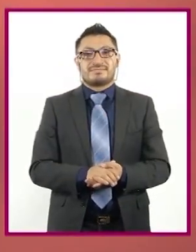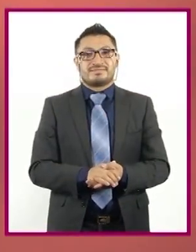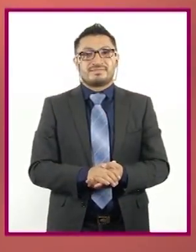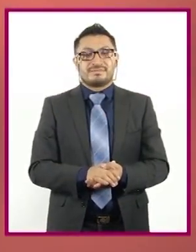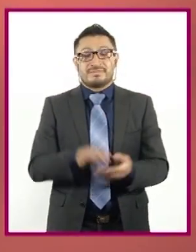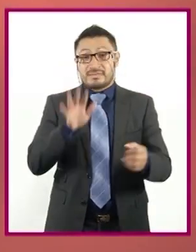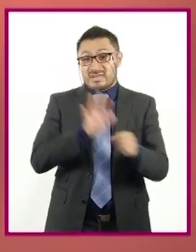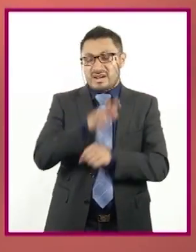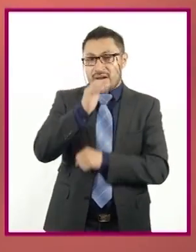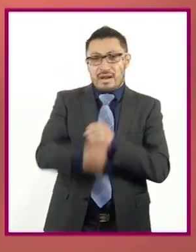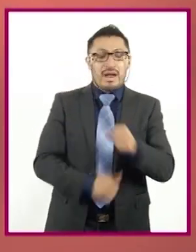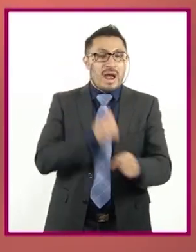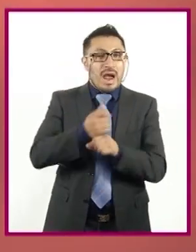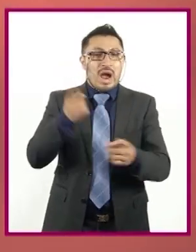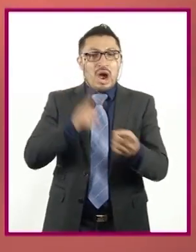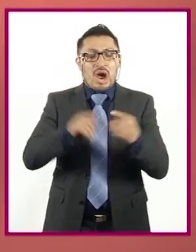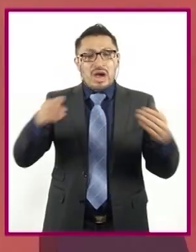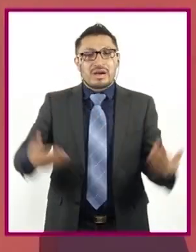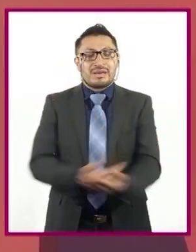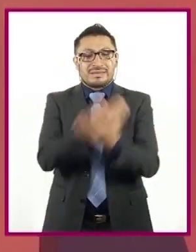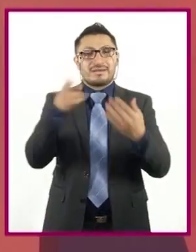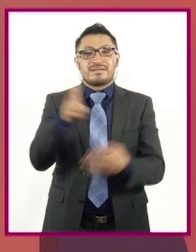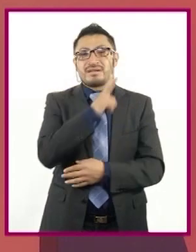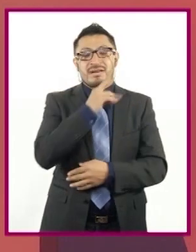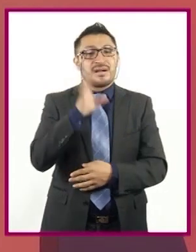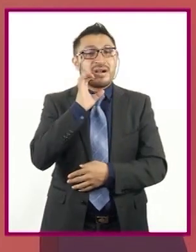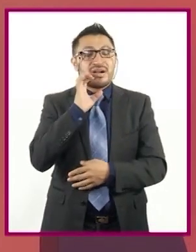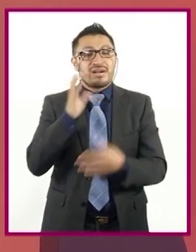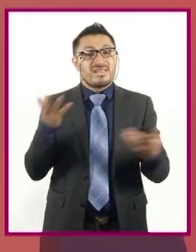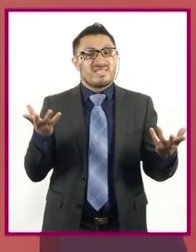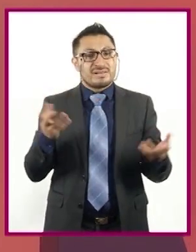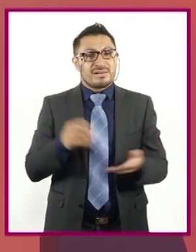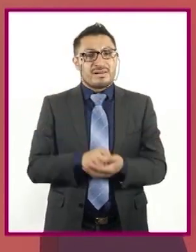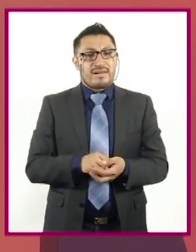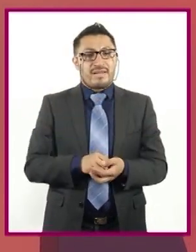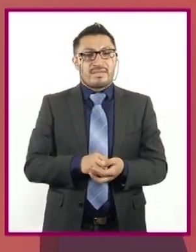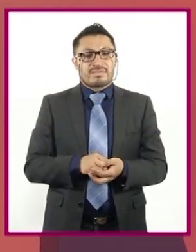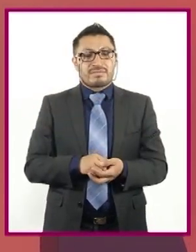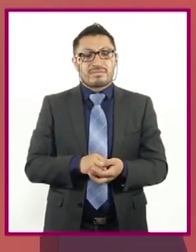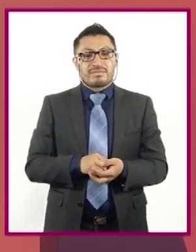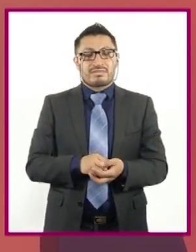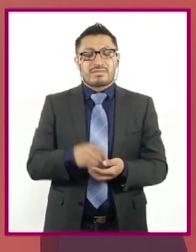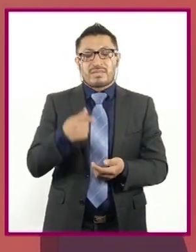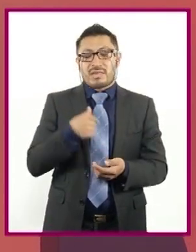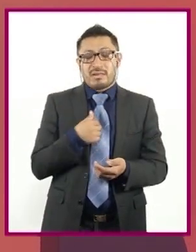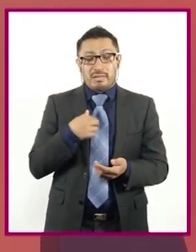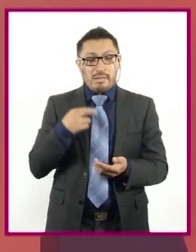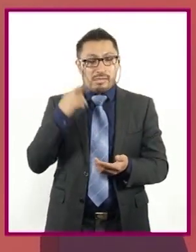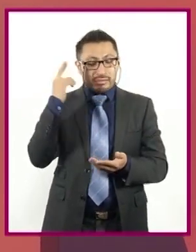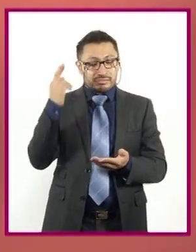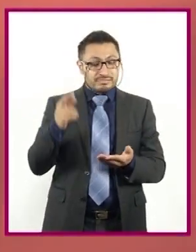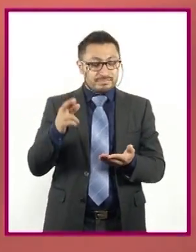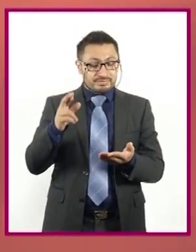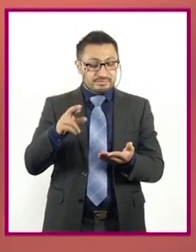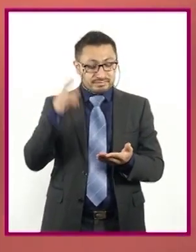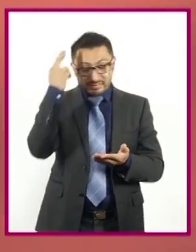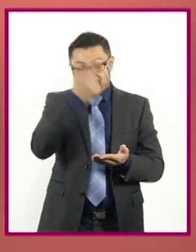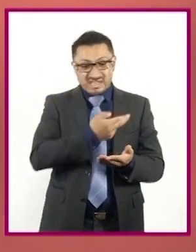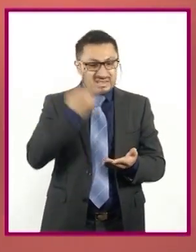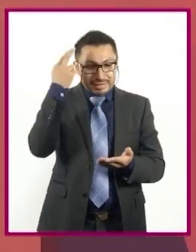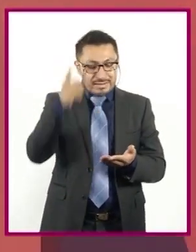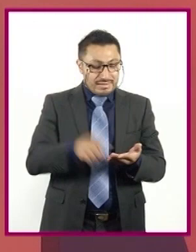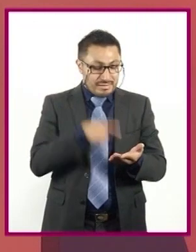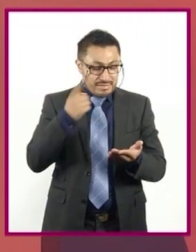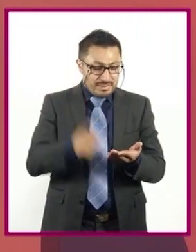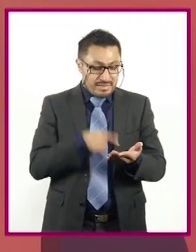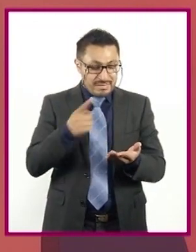¿En qué año y dónde nació Venustiano Carranza? A ver, déjeme echar una zambullida dentro del